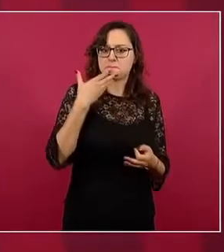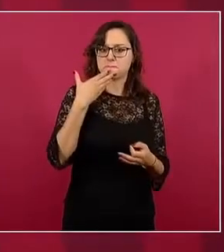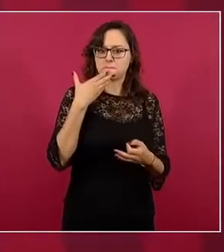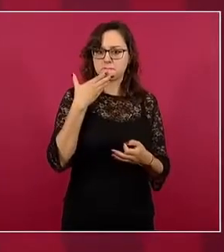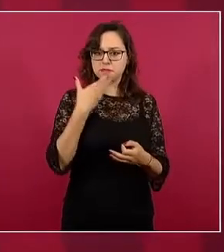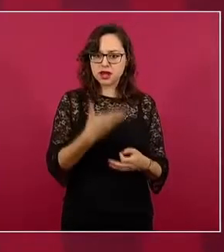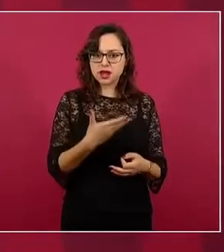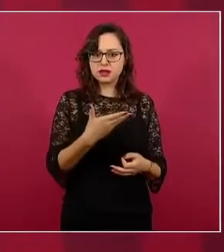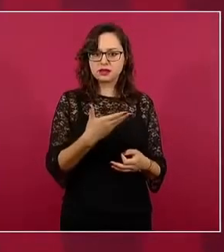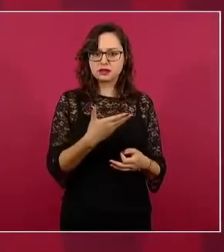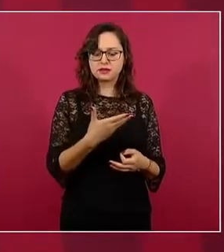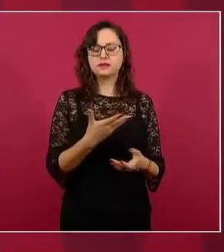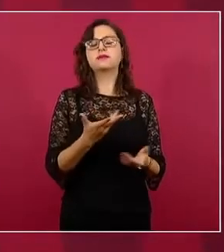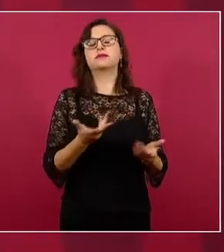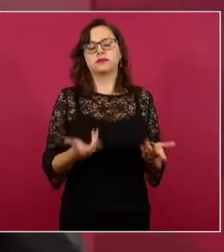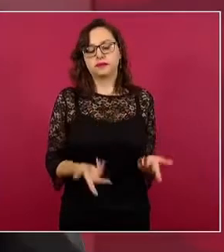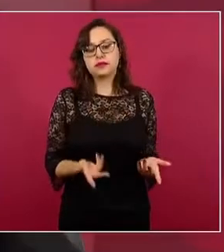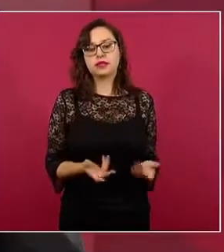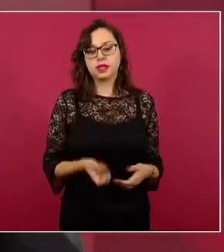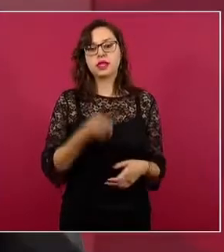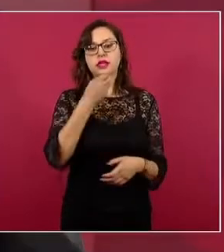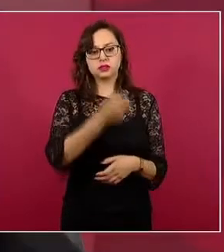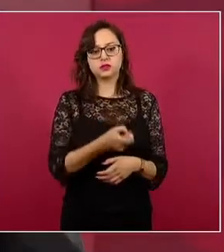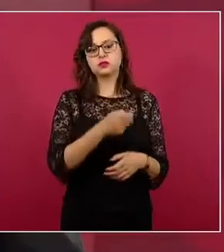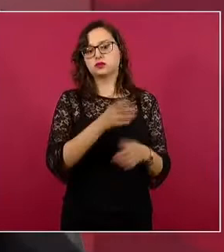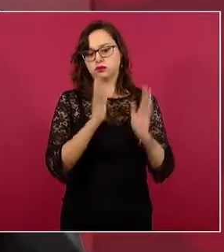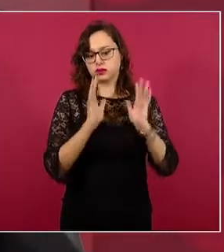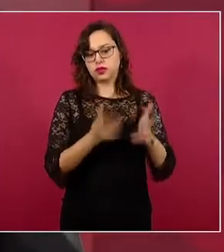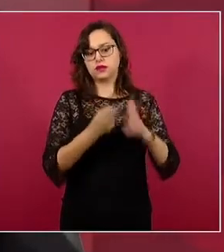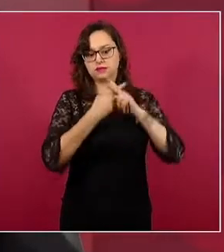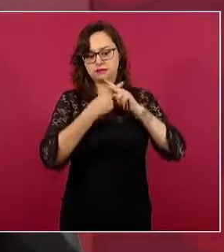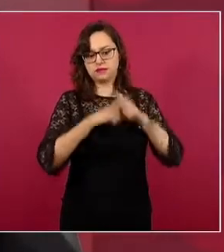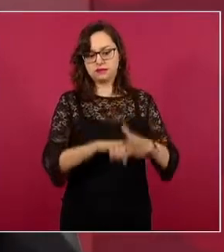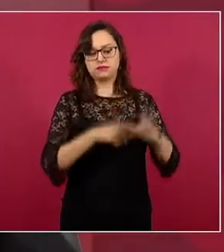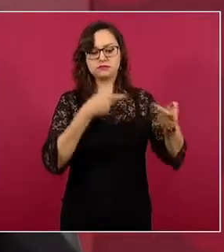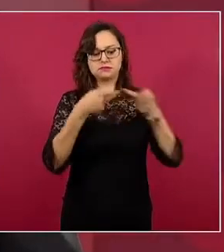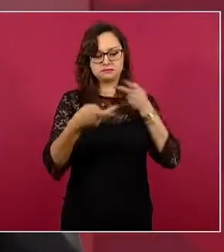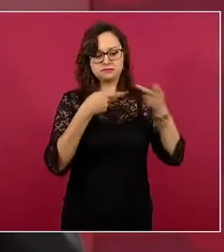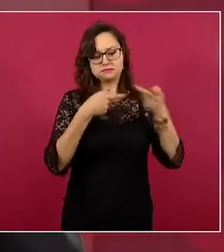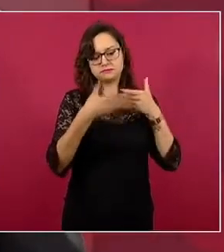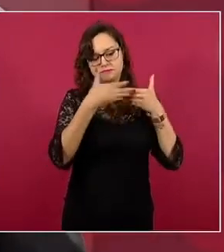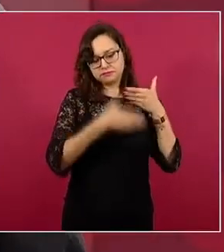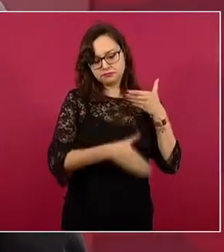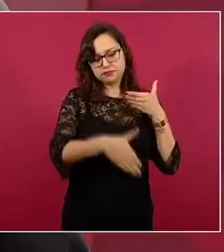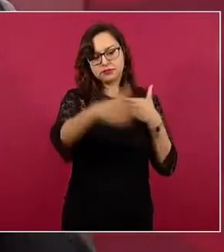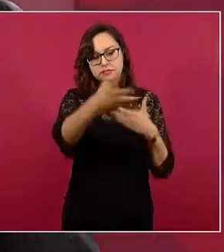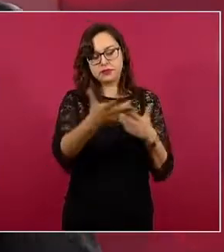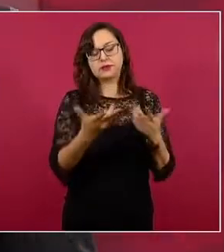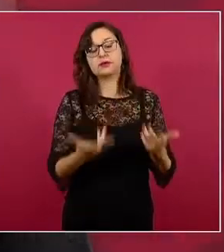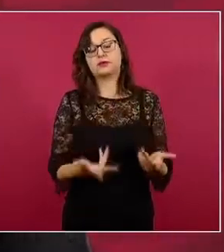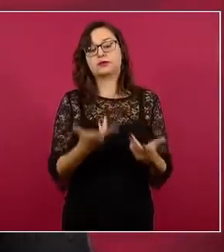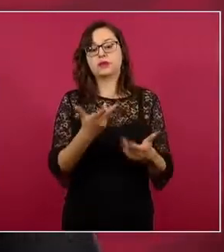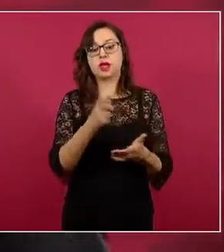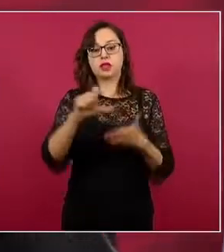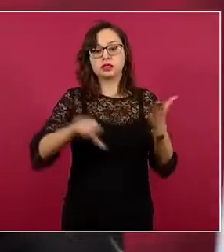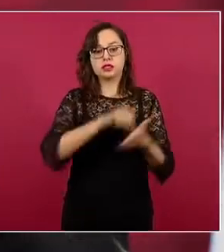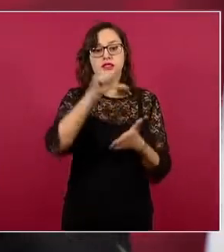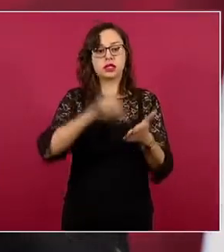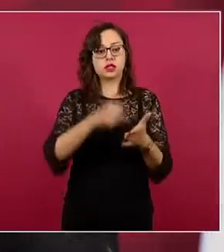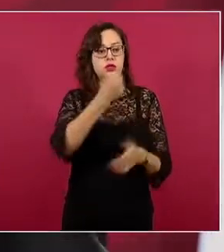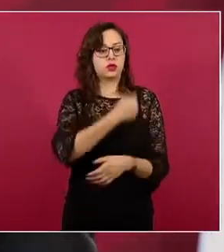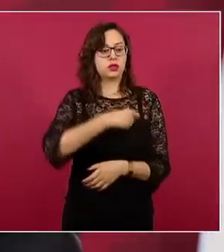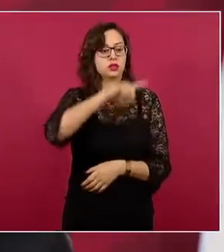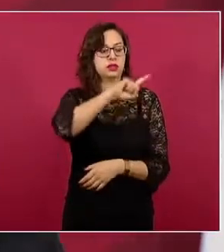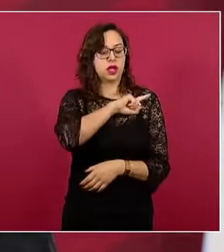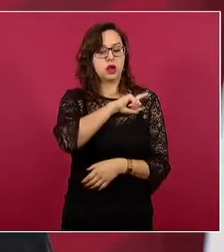el que estén en buen estado las unidades médicas, los centros de salud,